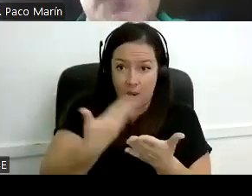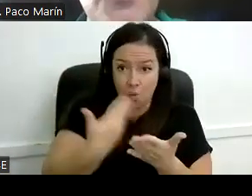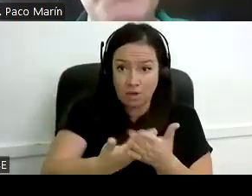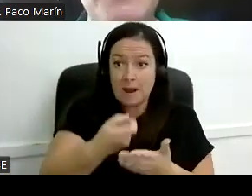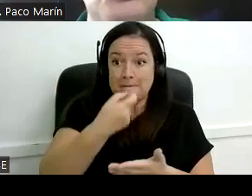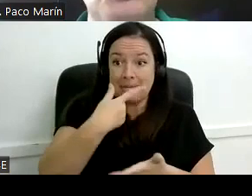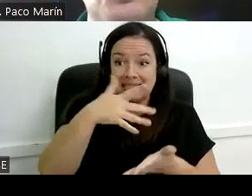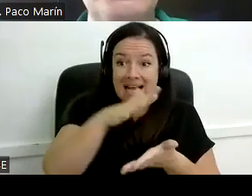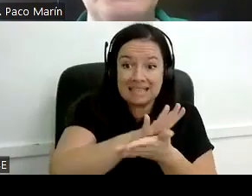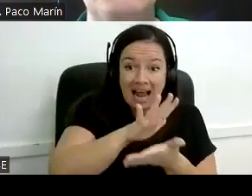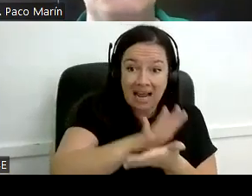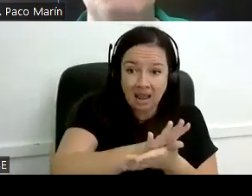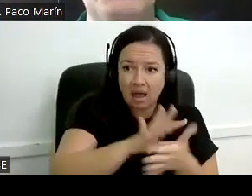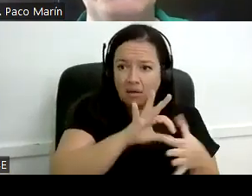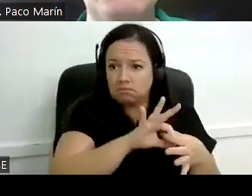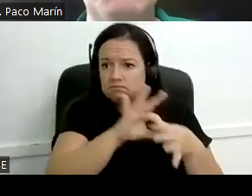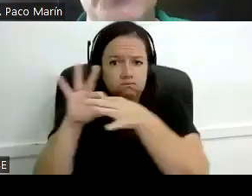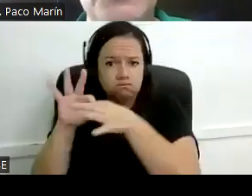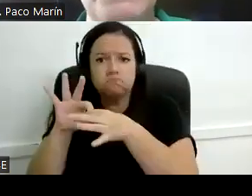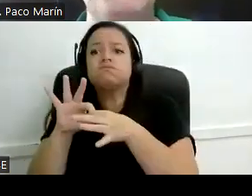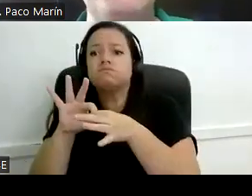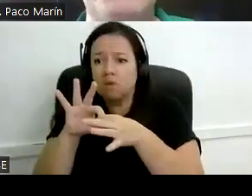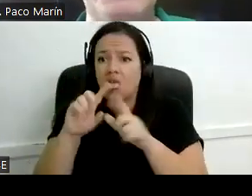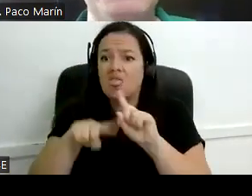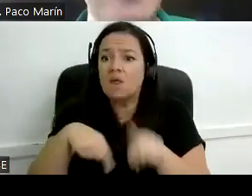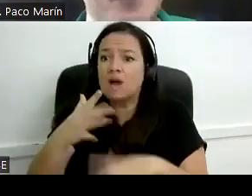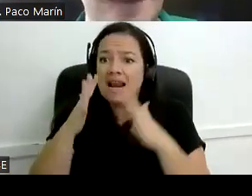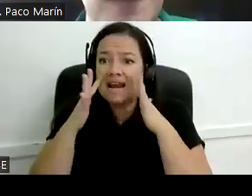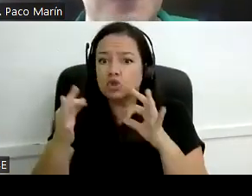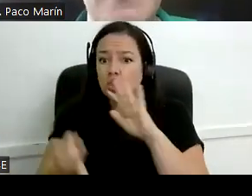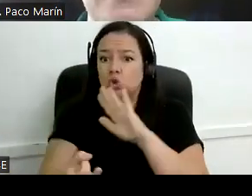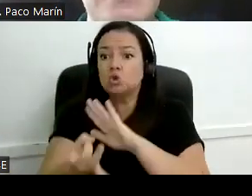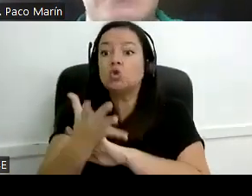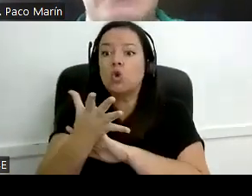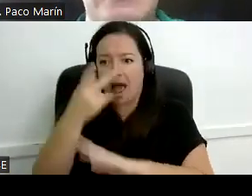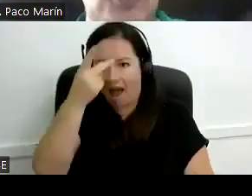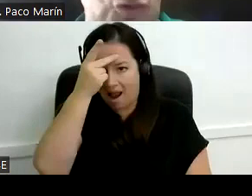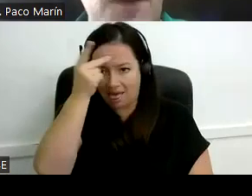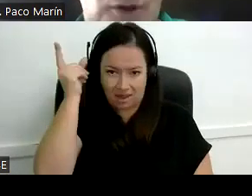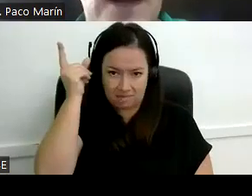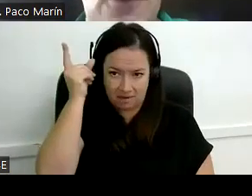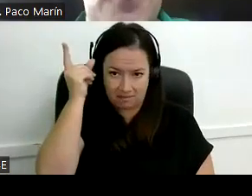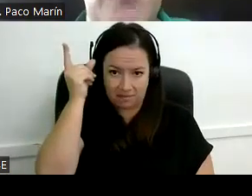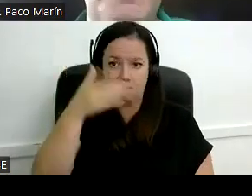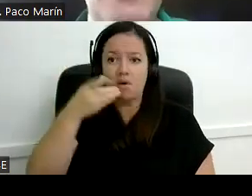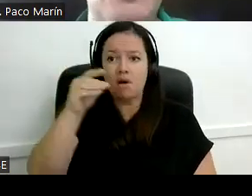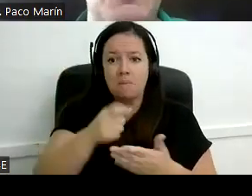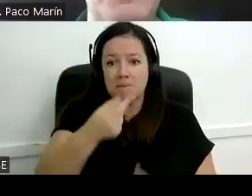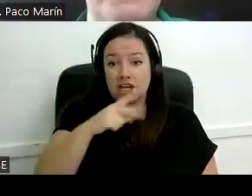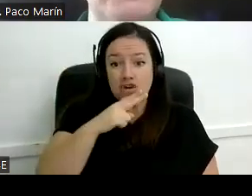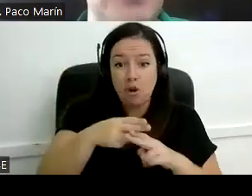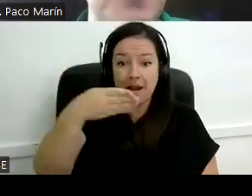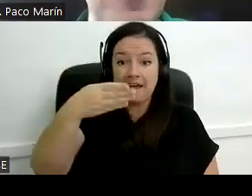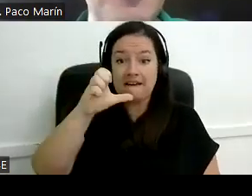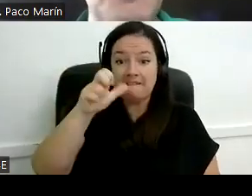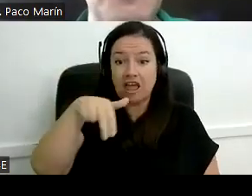tranquilizantes benzodiazepínicos con un posterior riesgo de aparición de Alzheimer. El consumo prolongado de benzodiazepina, como veis